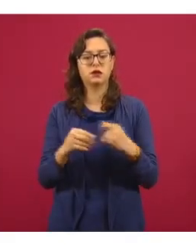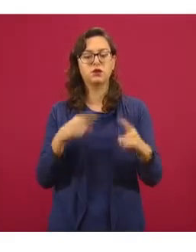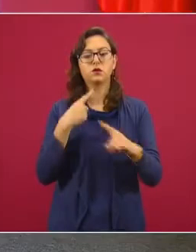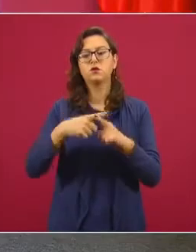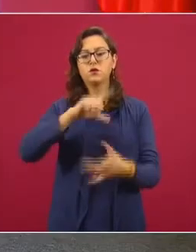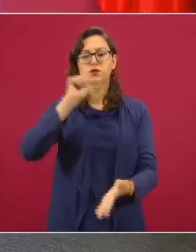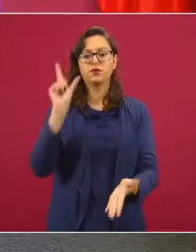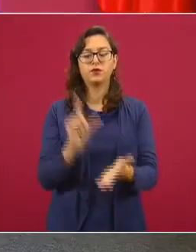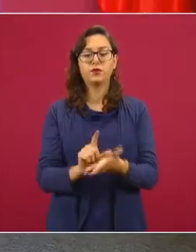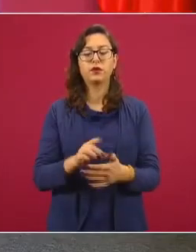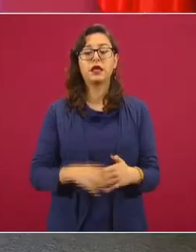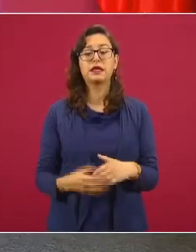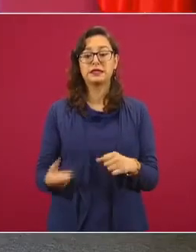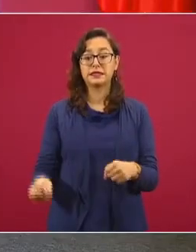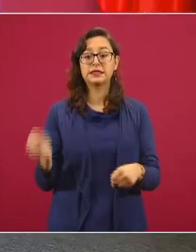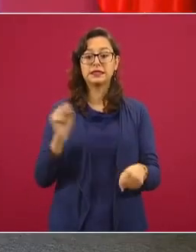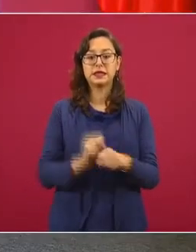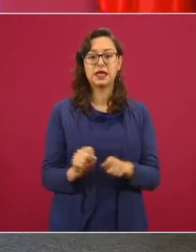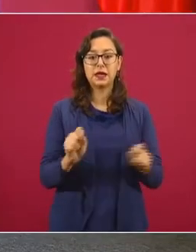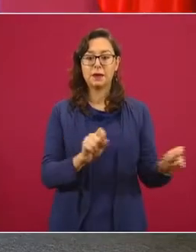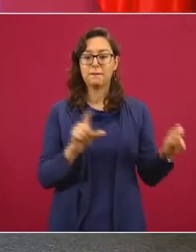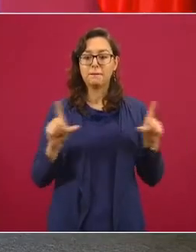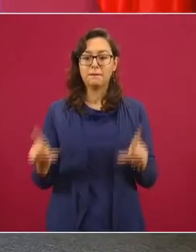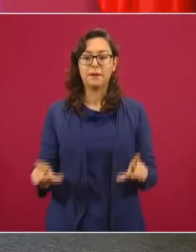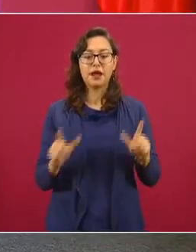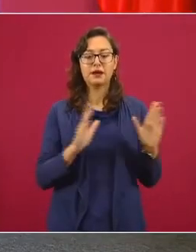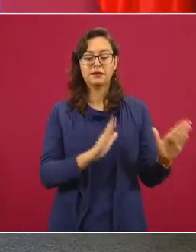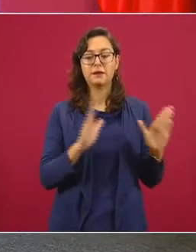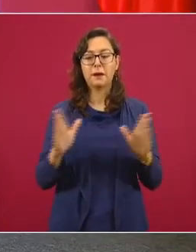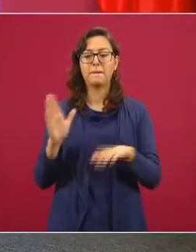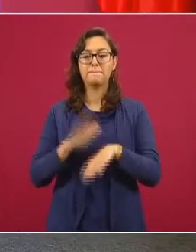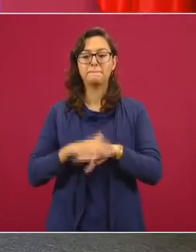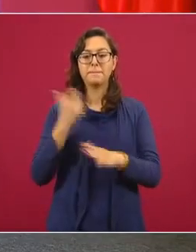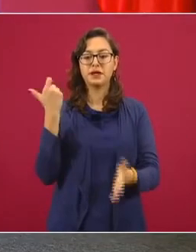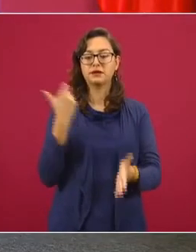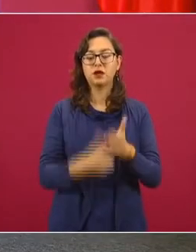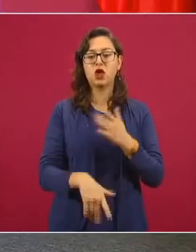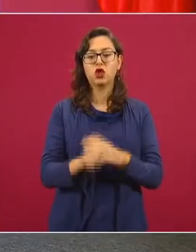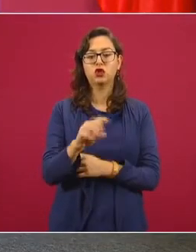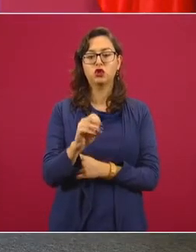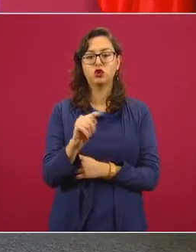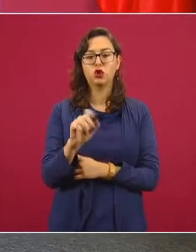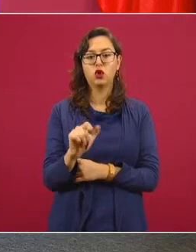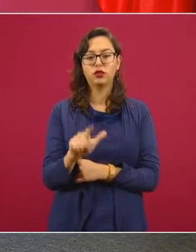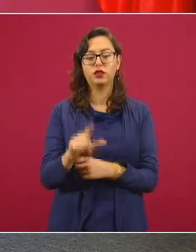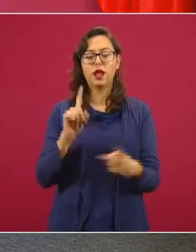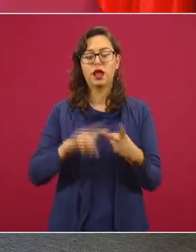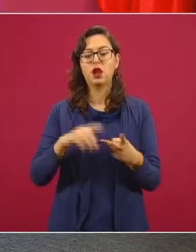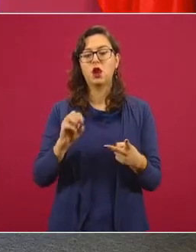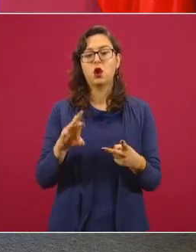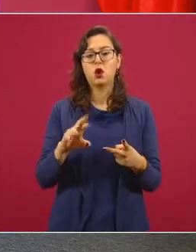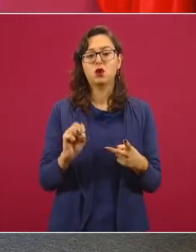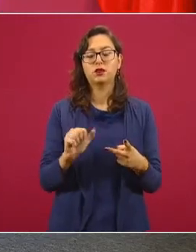en promedios por marca, las tres más económicas, Total, Orsan y G500, que es la más